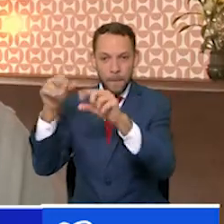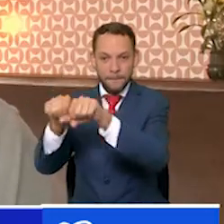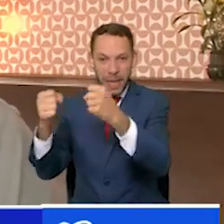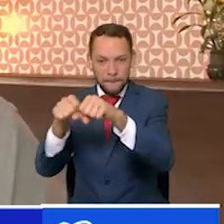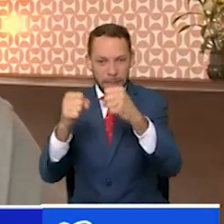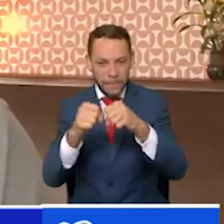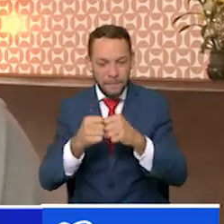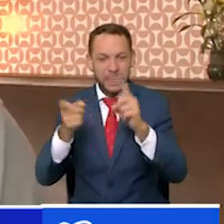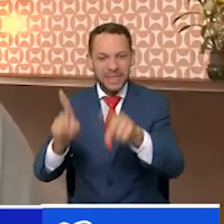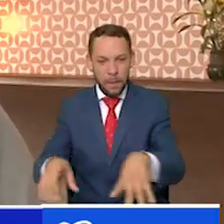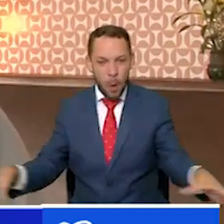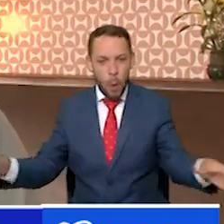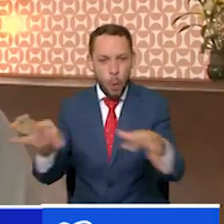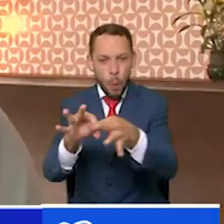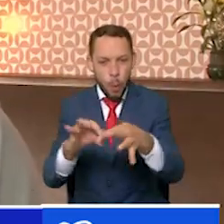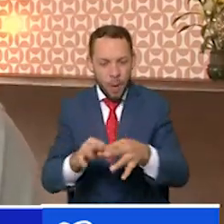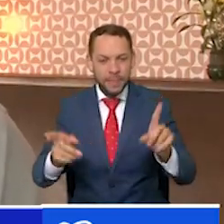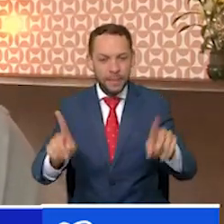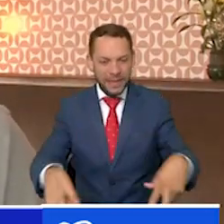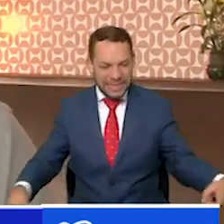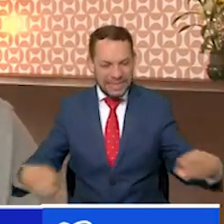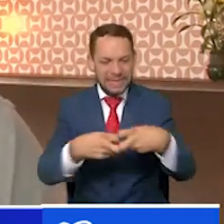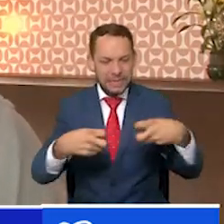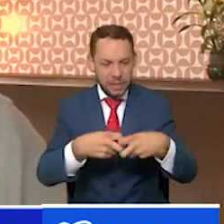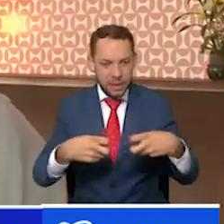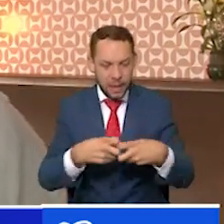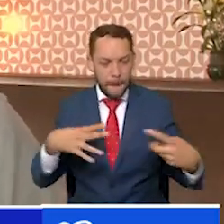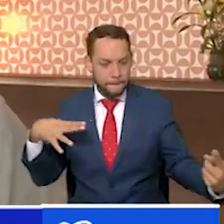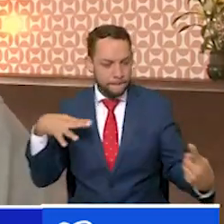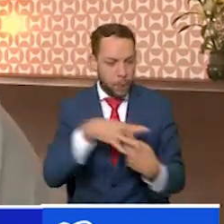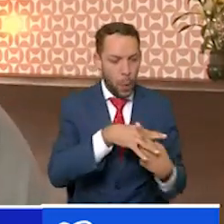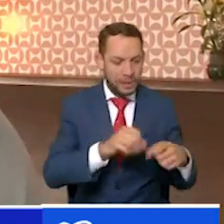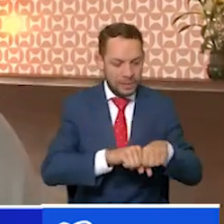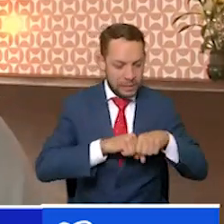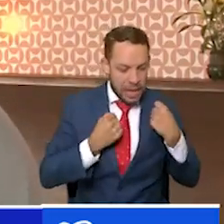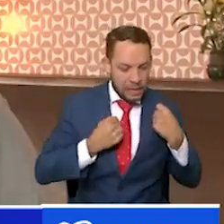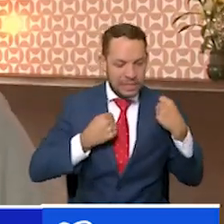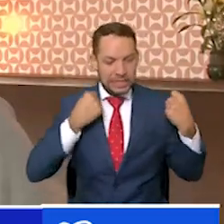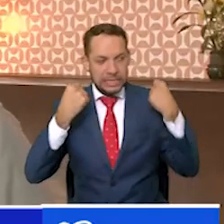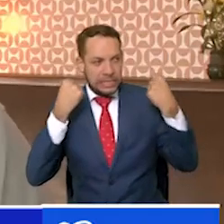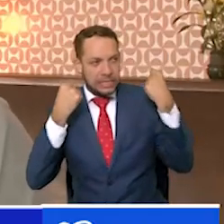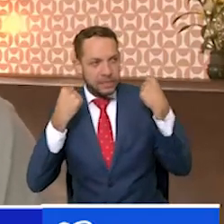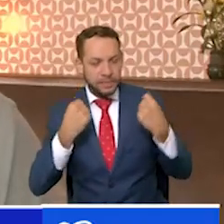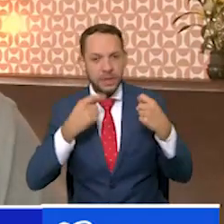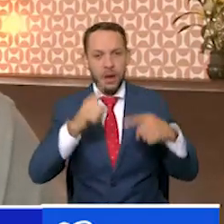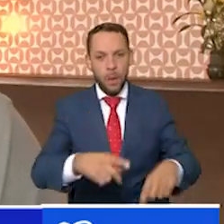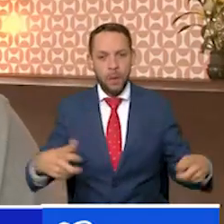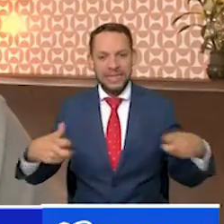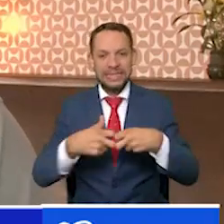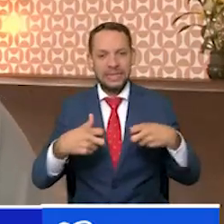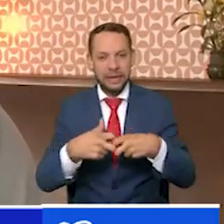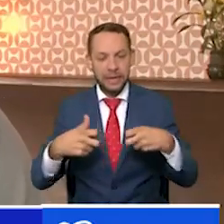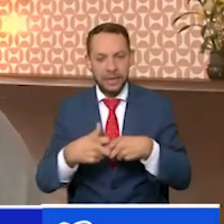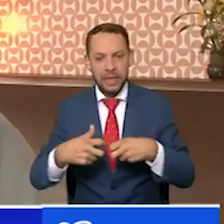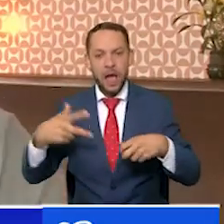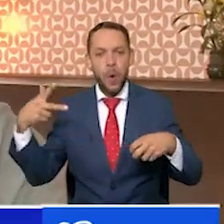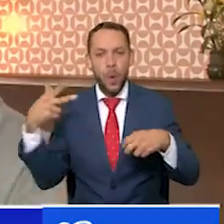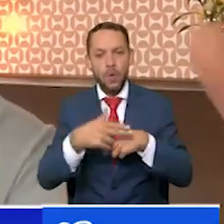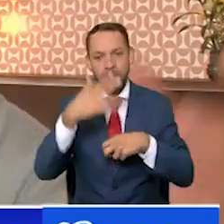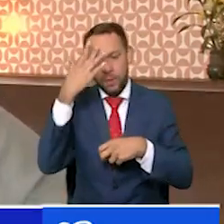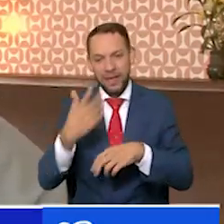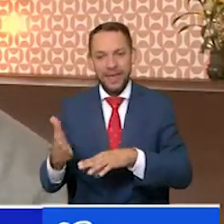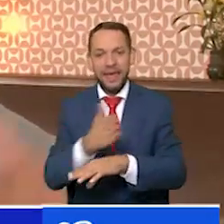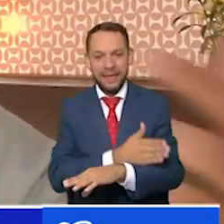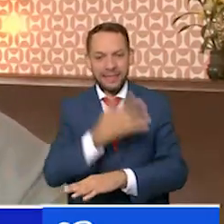también la red de servicio de energía eh se tuvo que eh cortar porque un árbol produjo